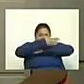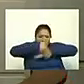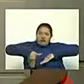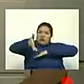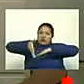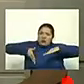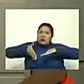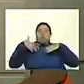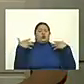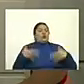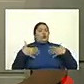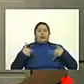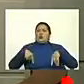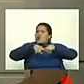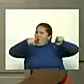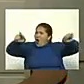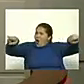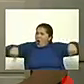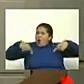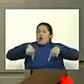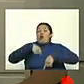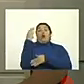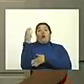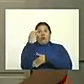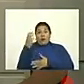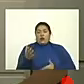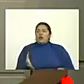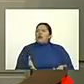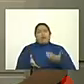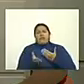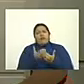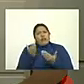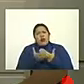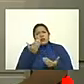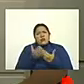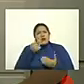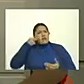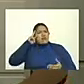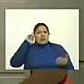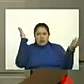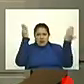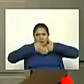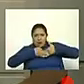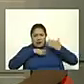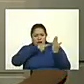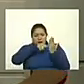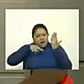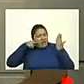Permítanme en otro paréntesis, ¿por qué la facilidad para hacer este tipo de operación fraudulenta?